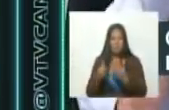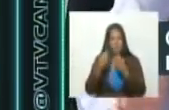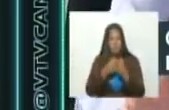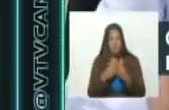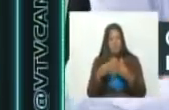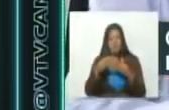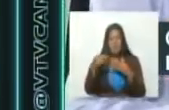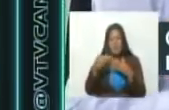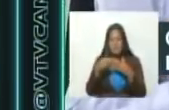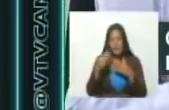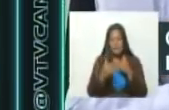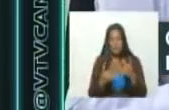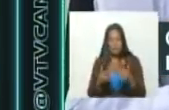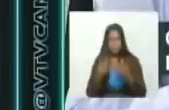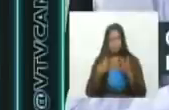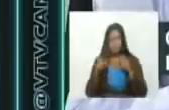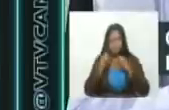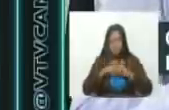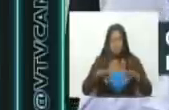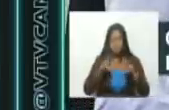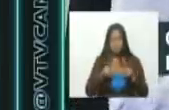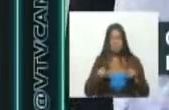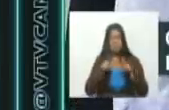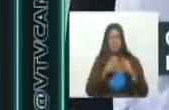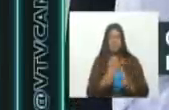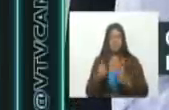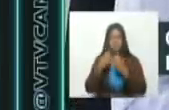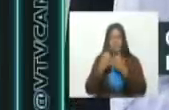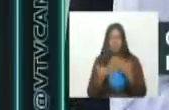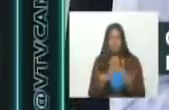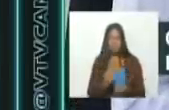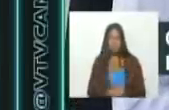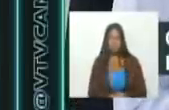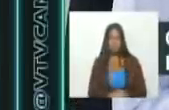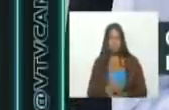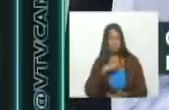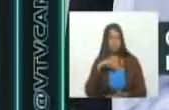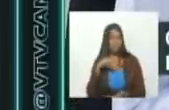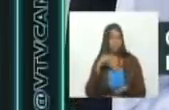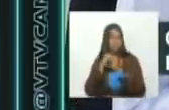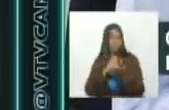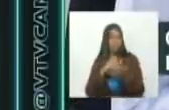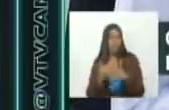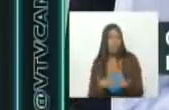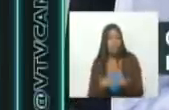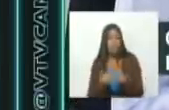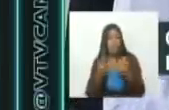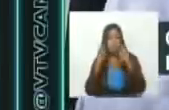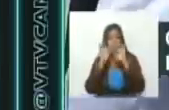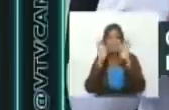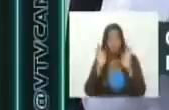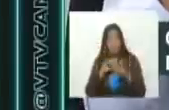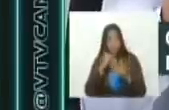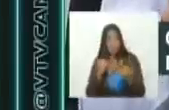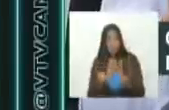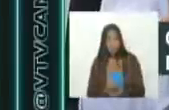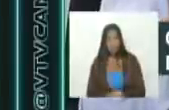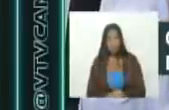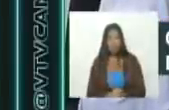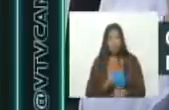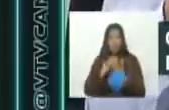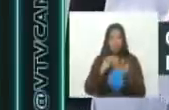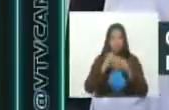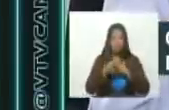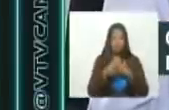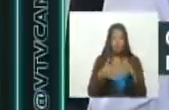dolarizada a el resto de la economía. Y establecieron este nuevo mecanismo, las grandes